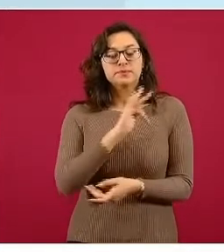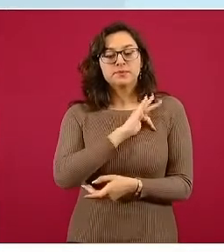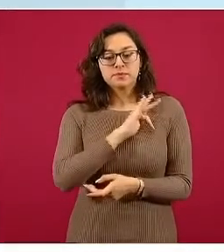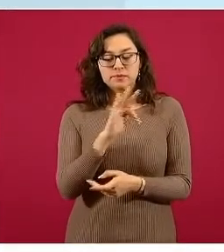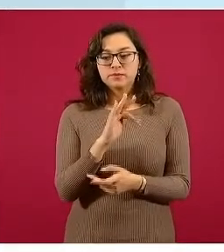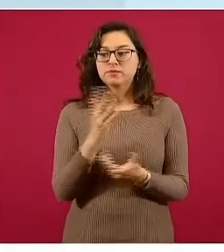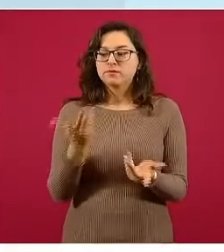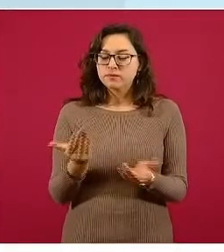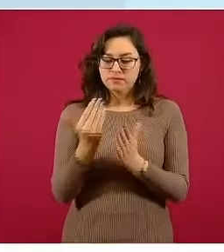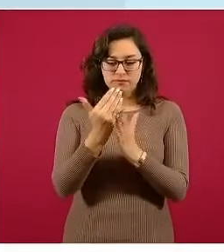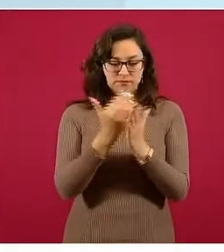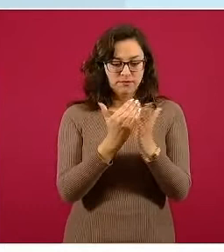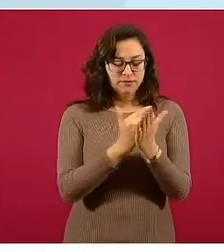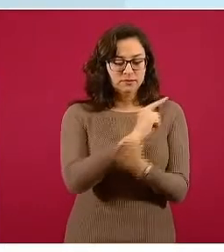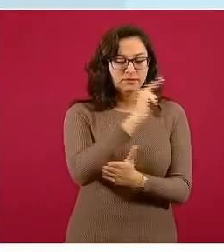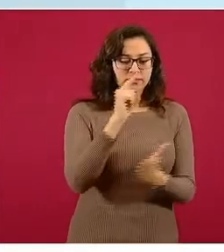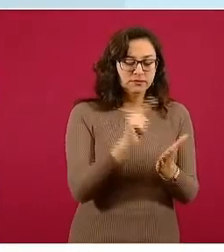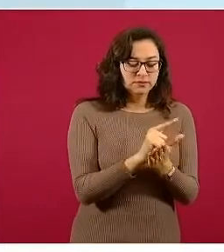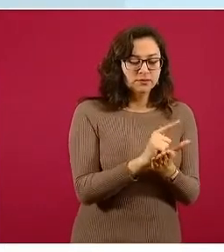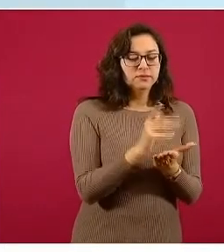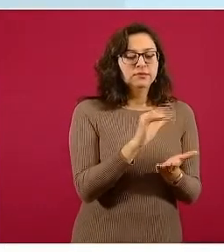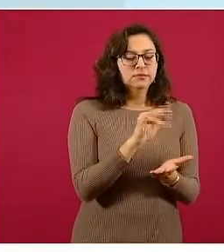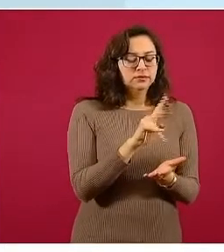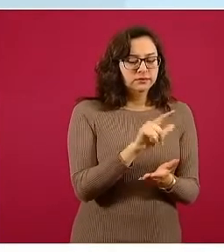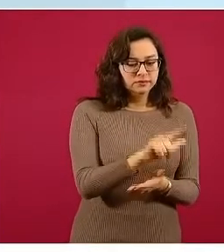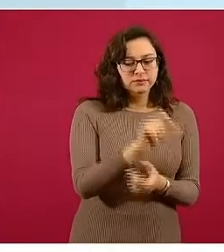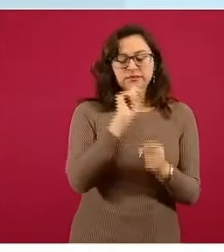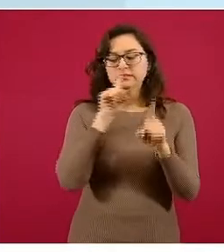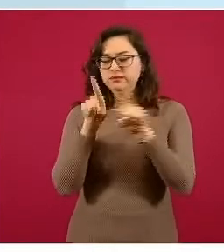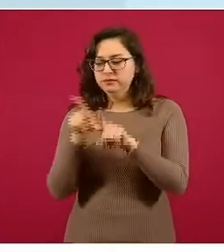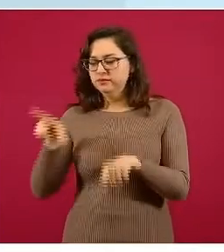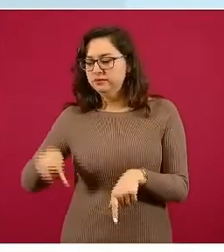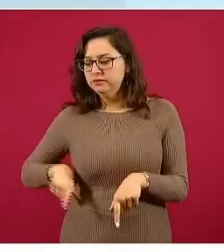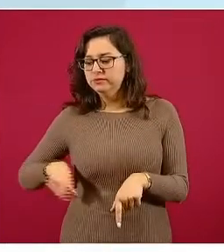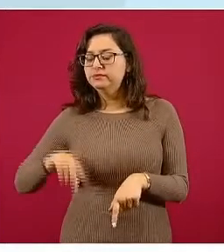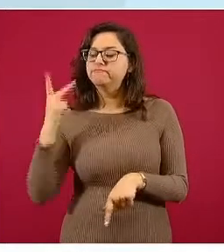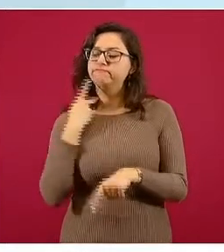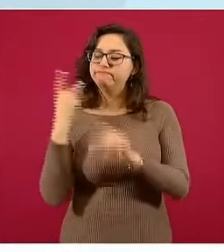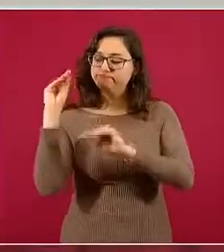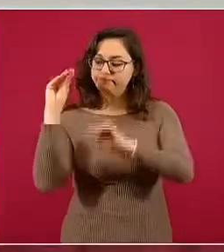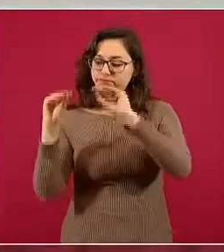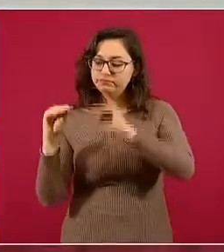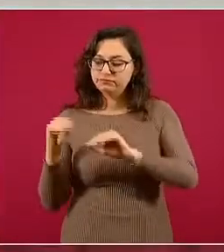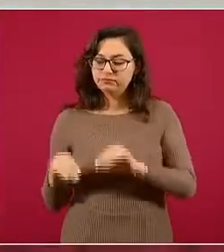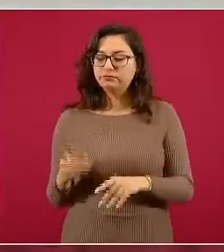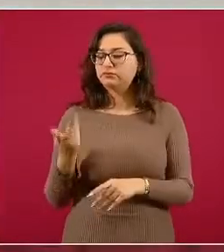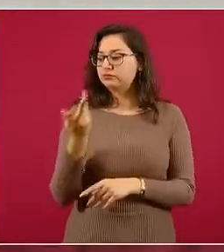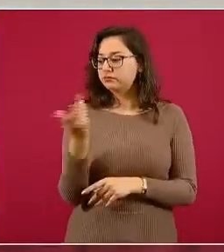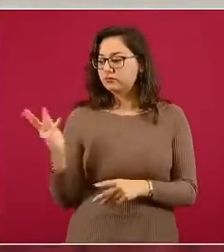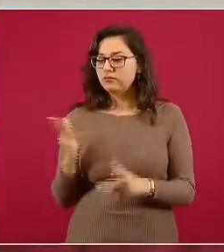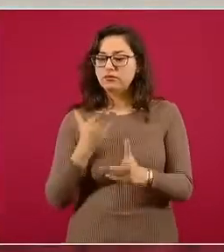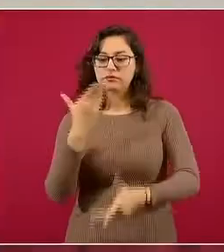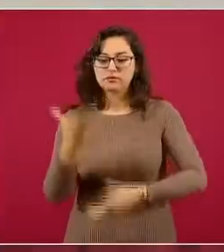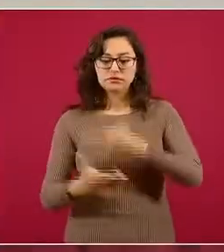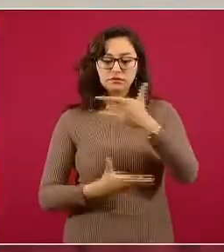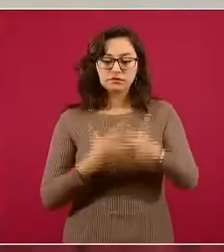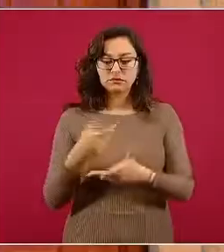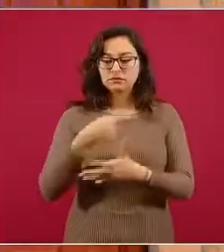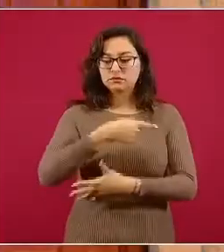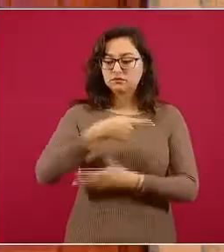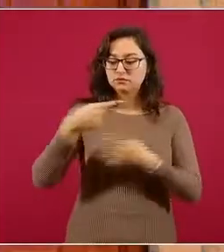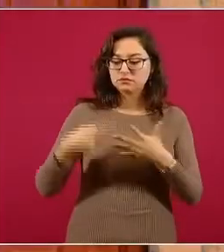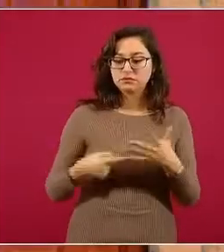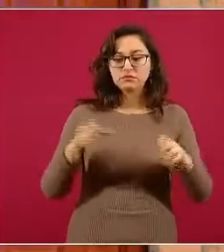en el civil como el gubernamental, de generar y asegurar el acceso a los diferentes servicios, a las